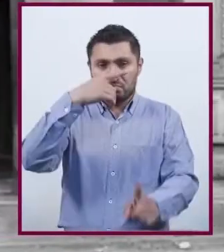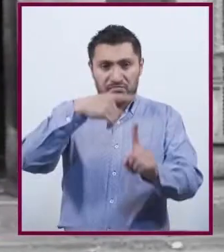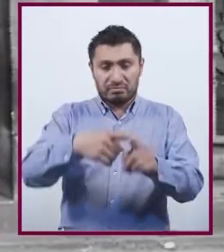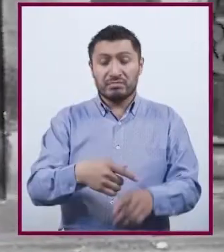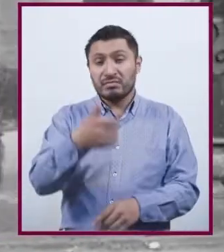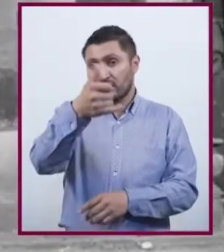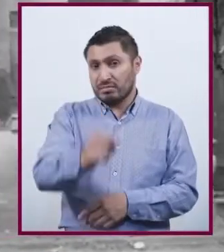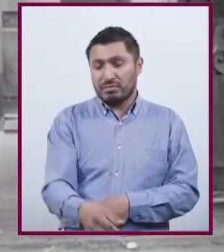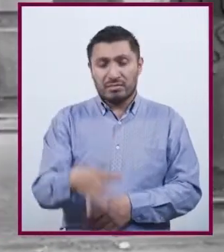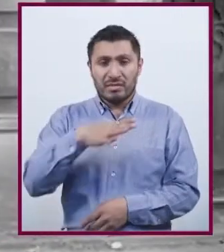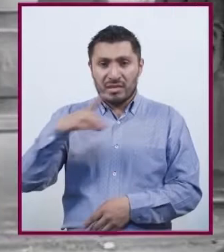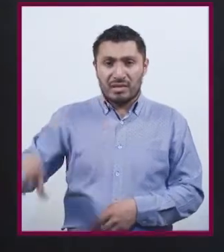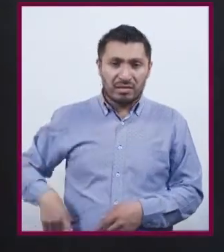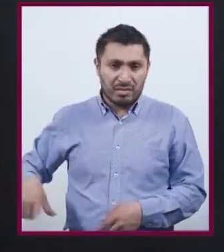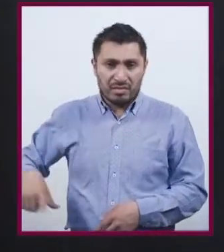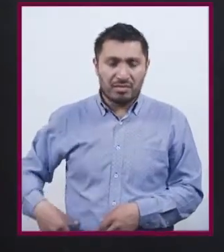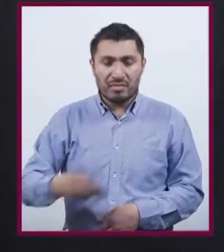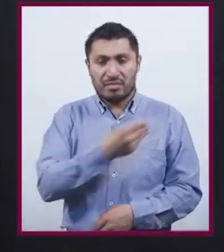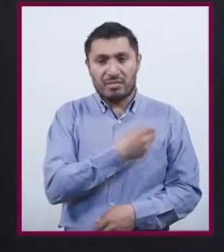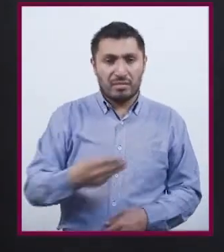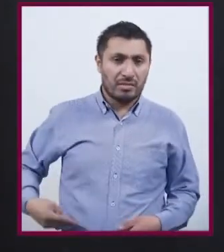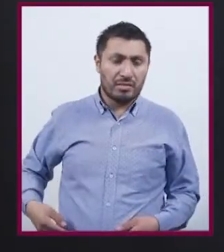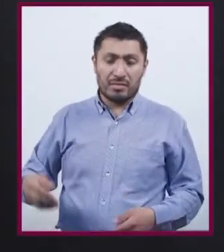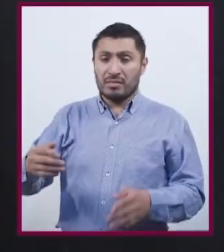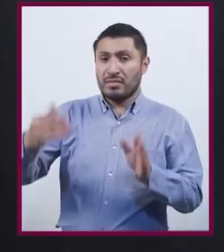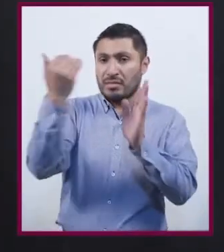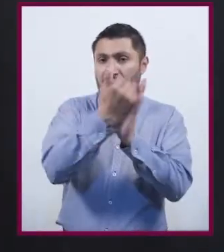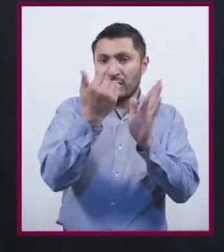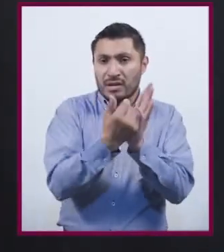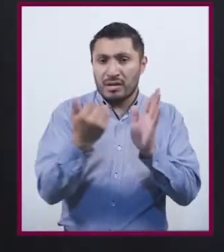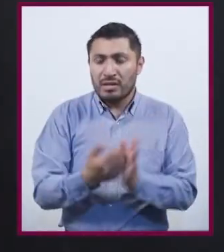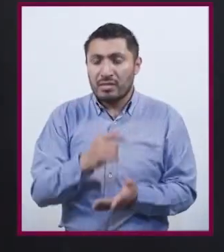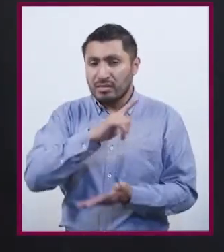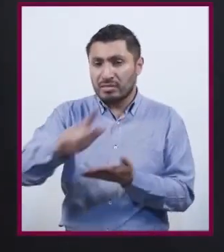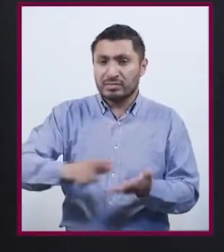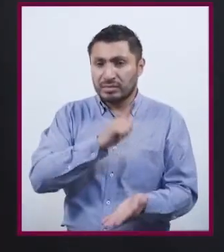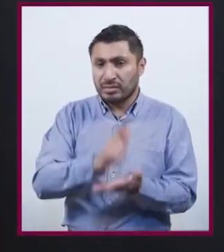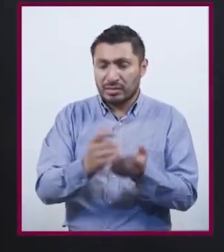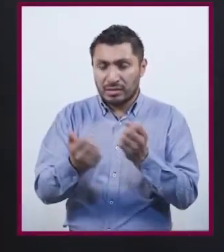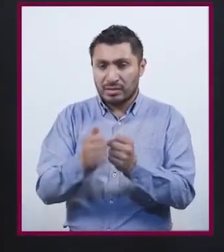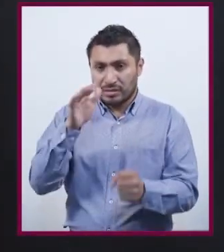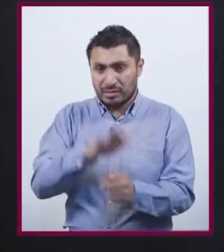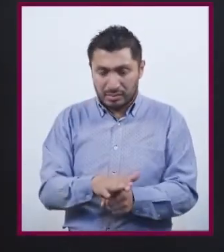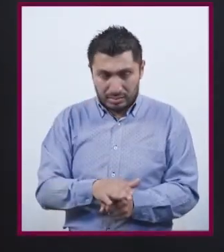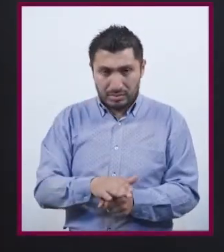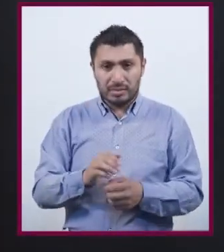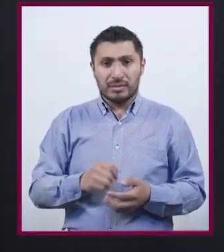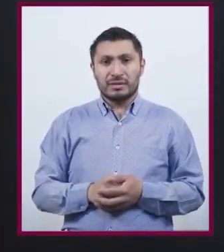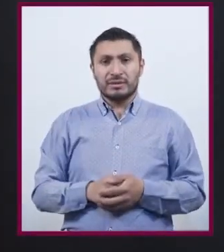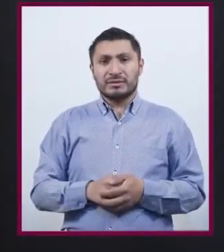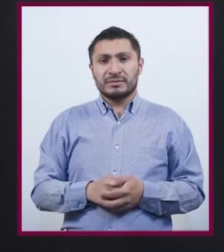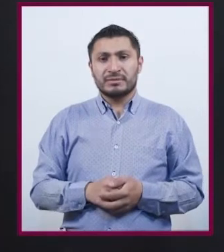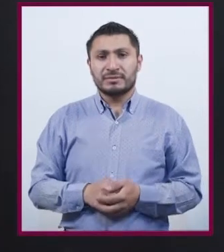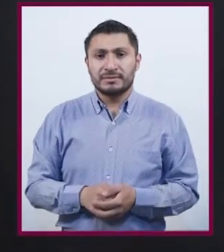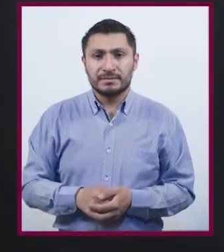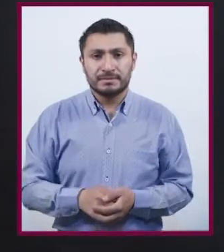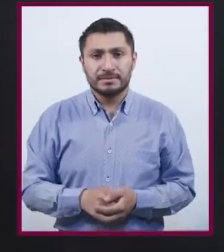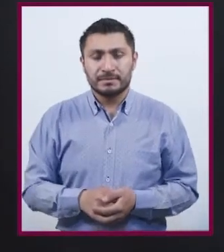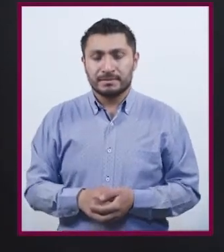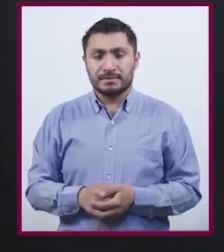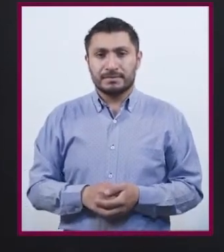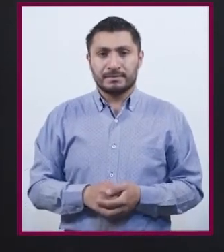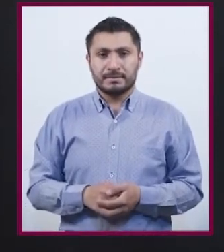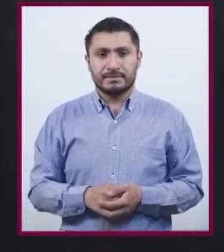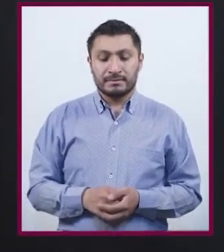de perpetuidad. De esta manera, el gobierno municipal sentó las bases de un marco legal y administrativo